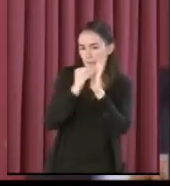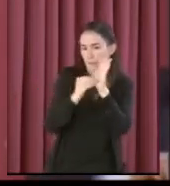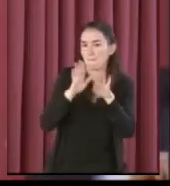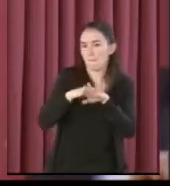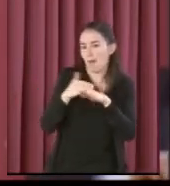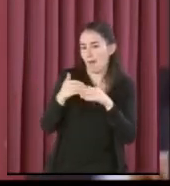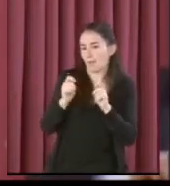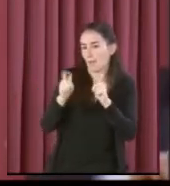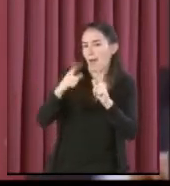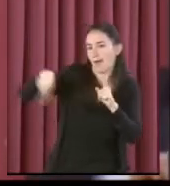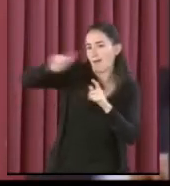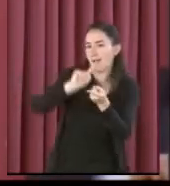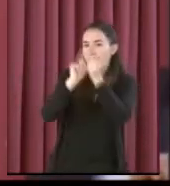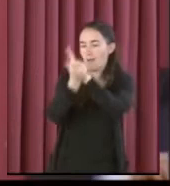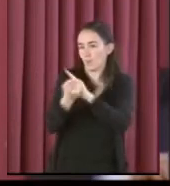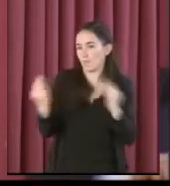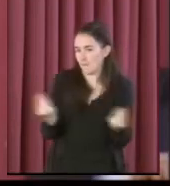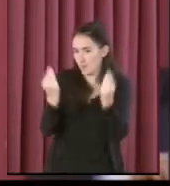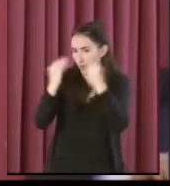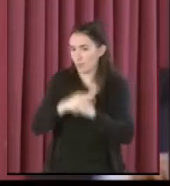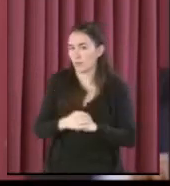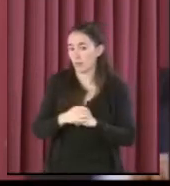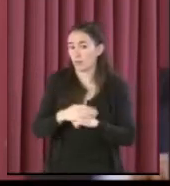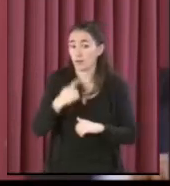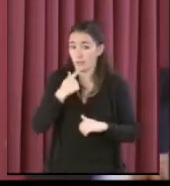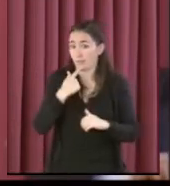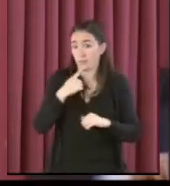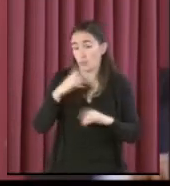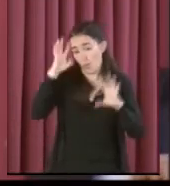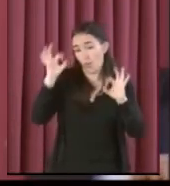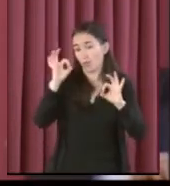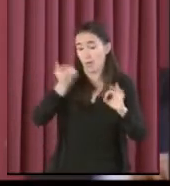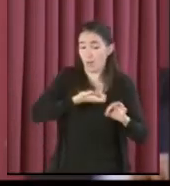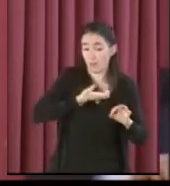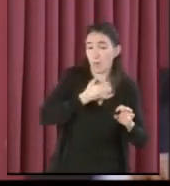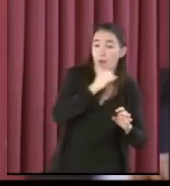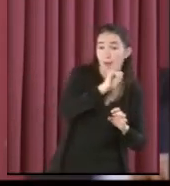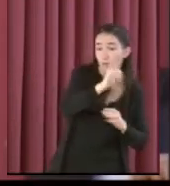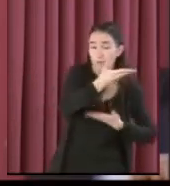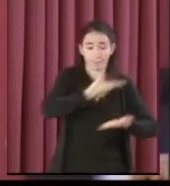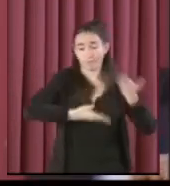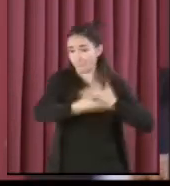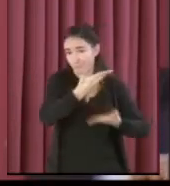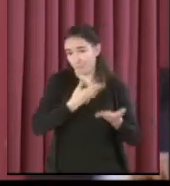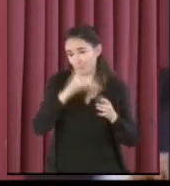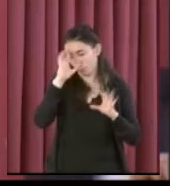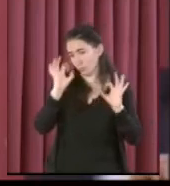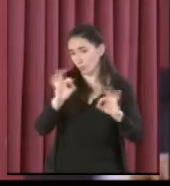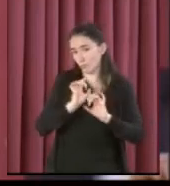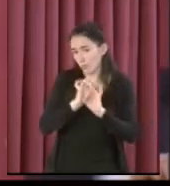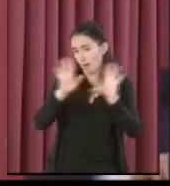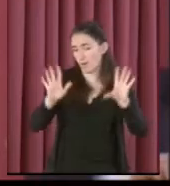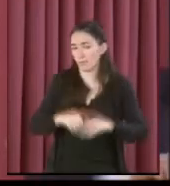transformadora. Un ejemplo, sin duda, de colaboración entre administraciones. El objetivo final, como les